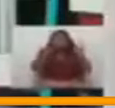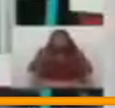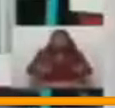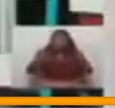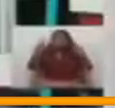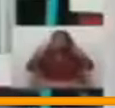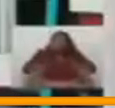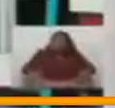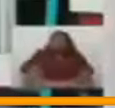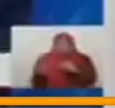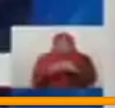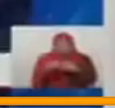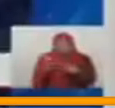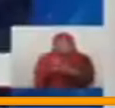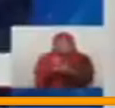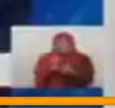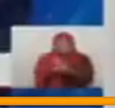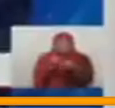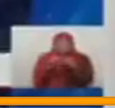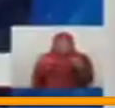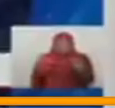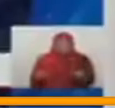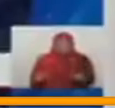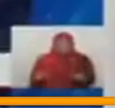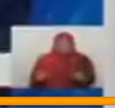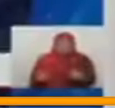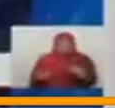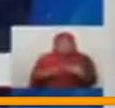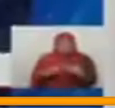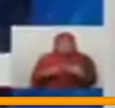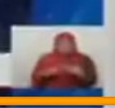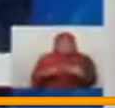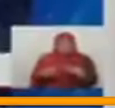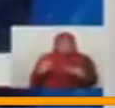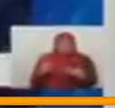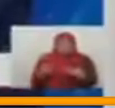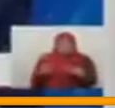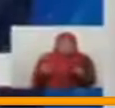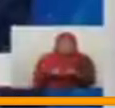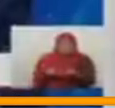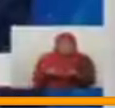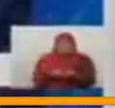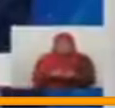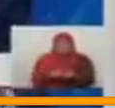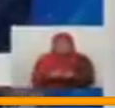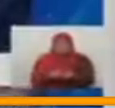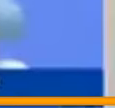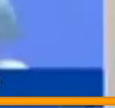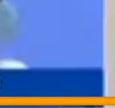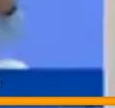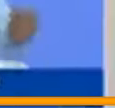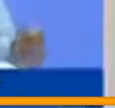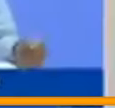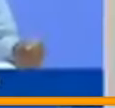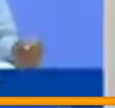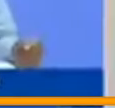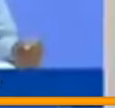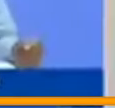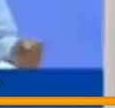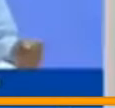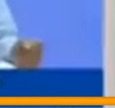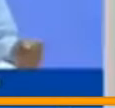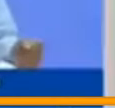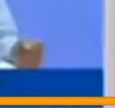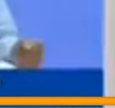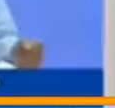después. Esto es más público, las evidencias están al alcance de todos. ¿Cuál es la razón, Rafael? Es decir, ¿es